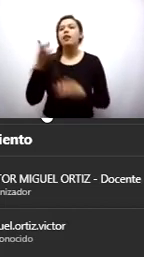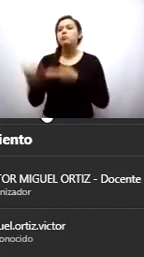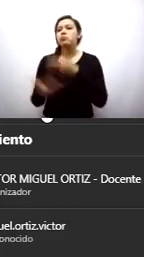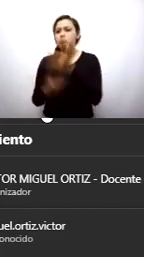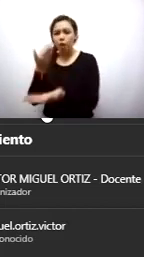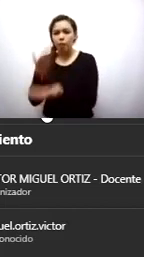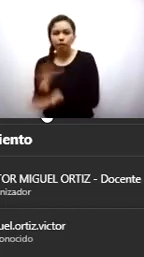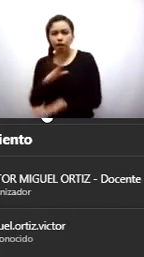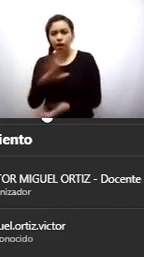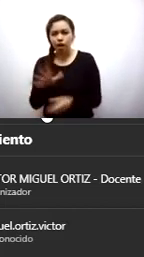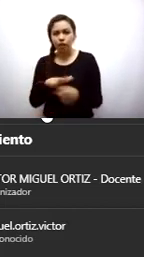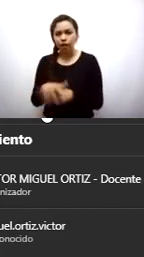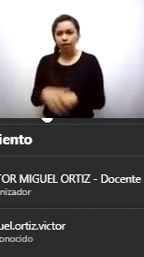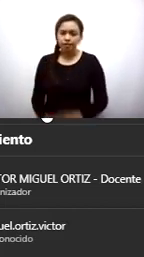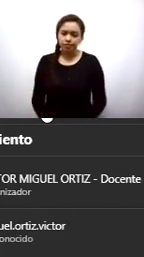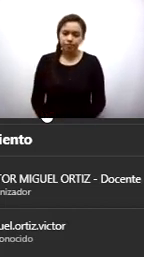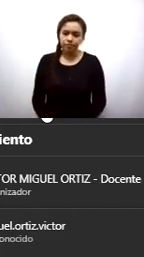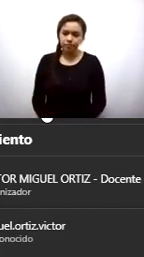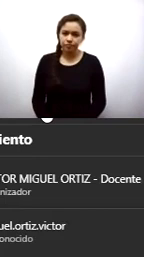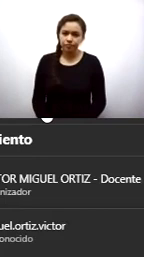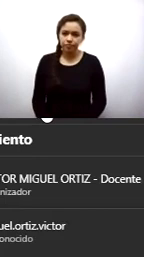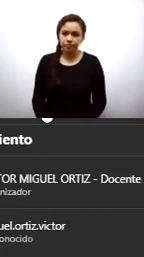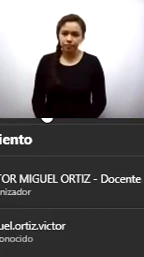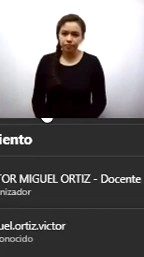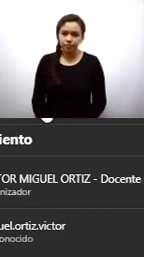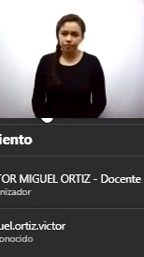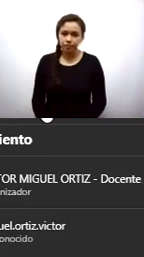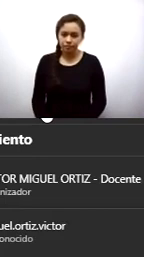de comandos. ¿Vale?